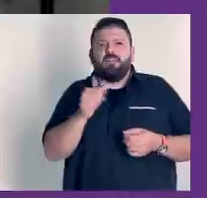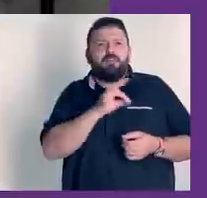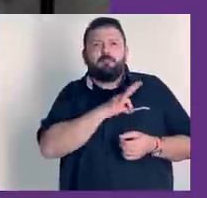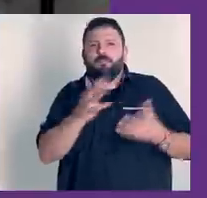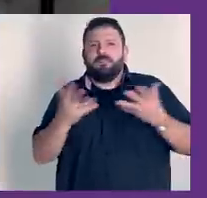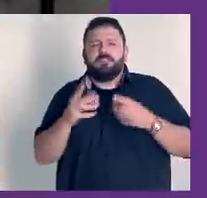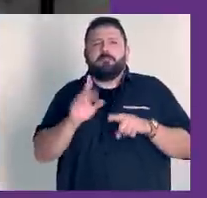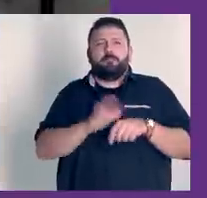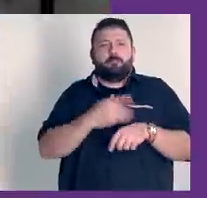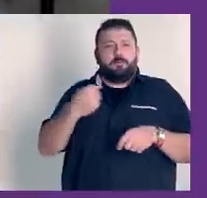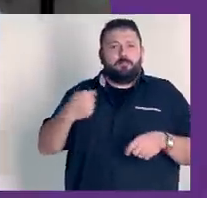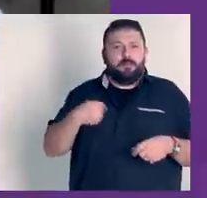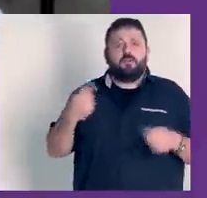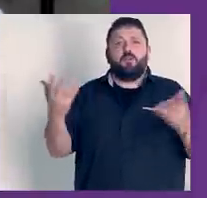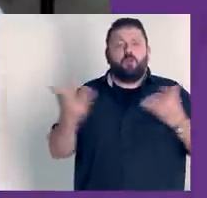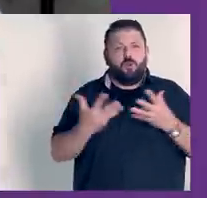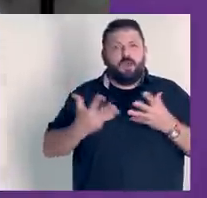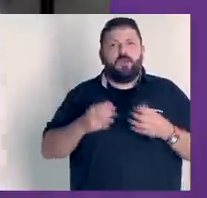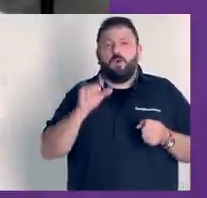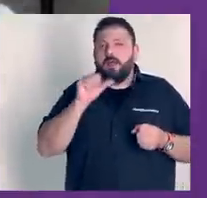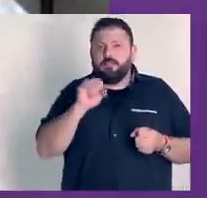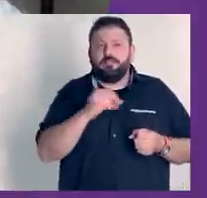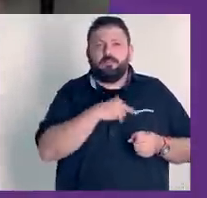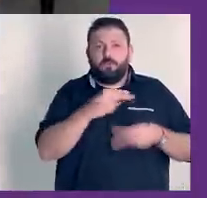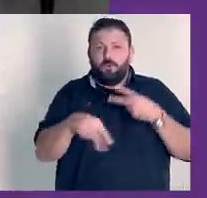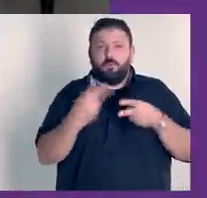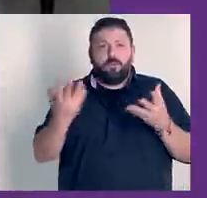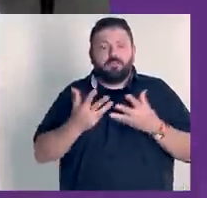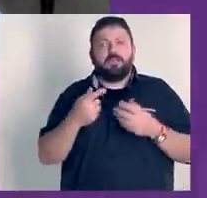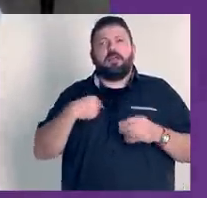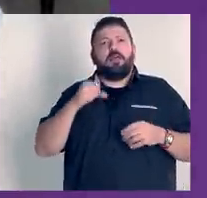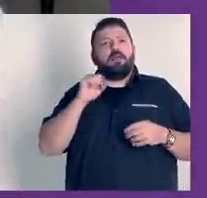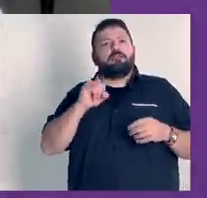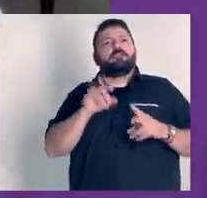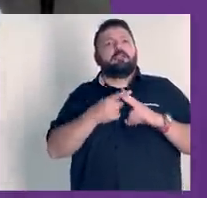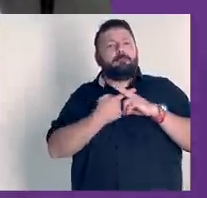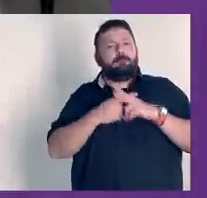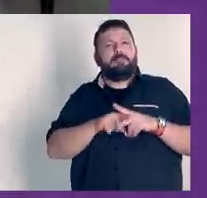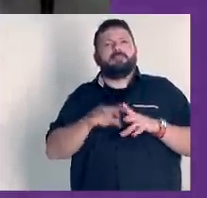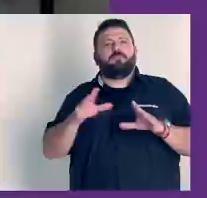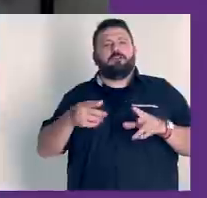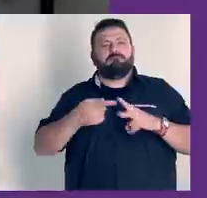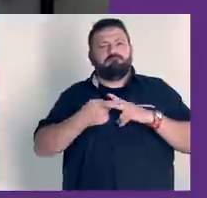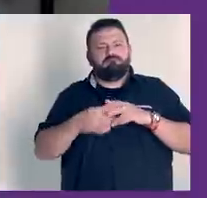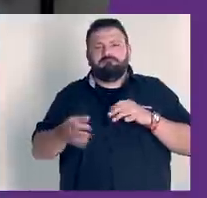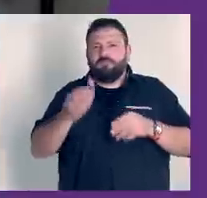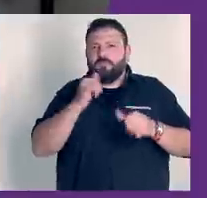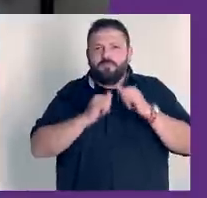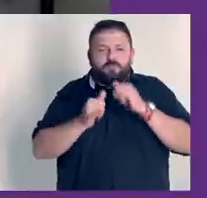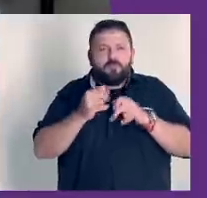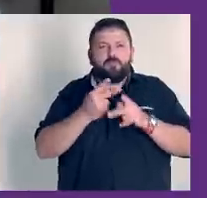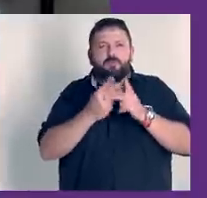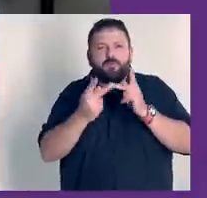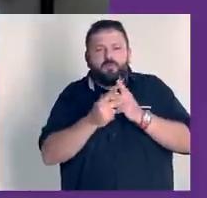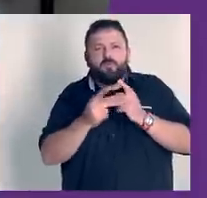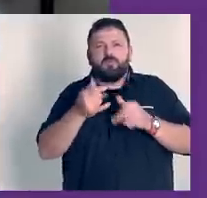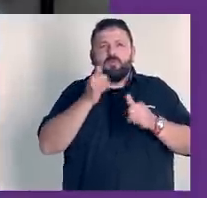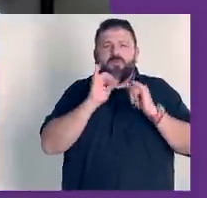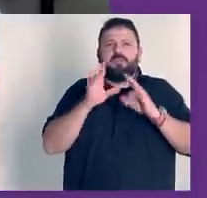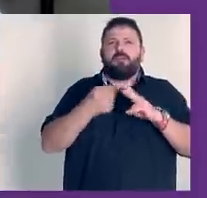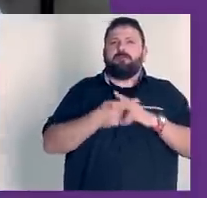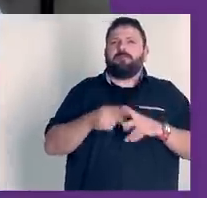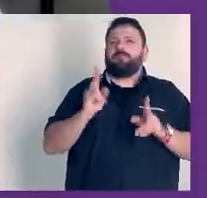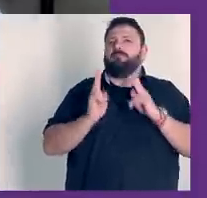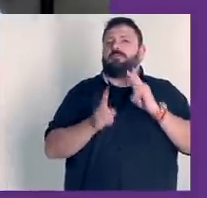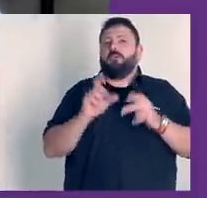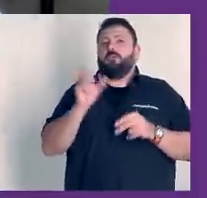y lo hago sí o lo hago sí. Y así es como empiezo a tomar el producto para saber de qué platicar. Cuando tú quieres